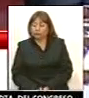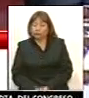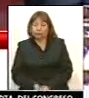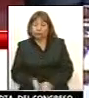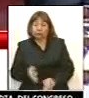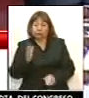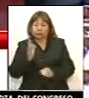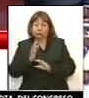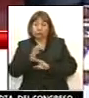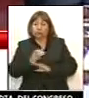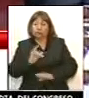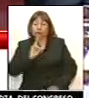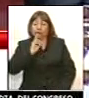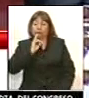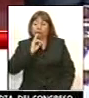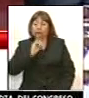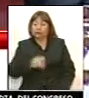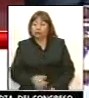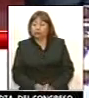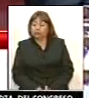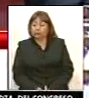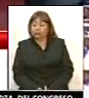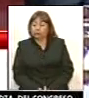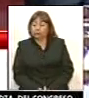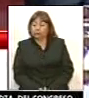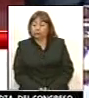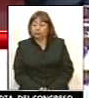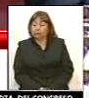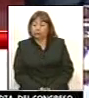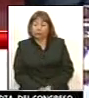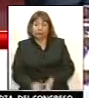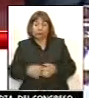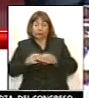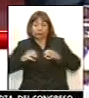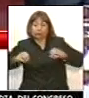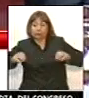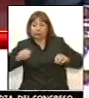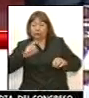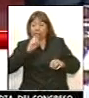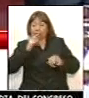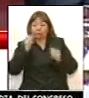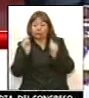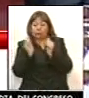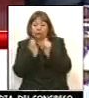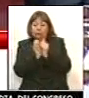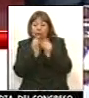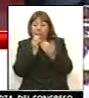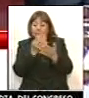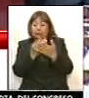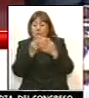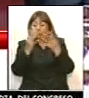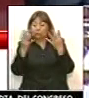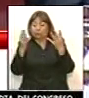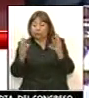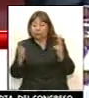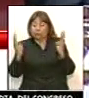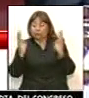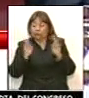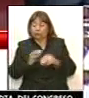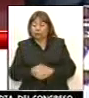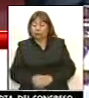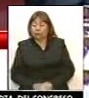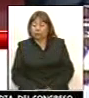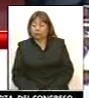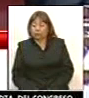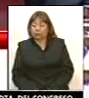frontera en los Estados Unidos, donde a niños los separaban de sus padres y los metían en cárceles o jaulas para ponerlo así.